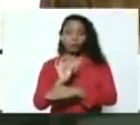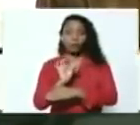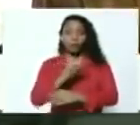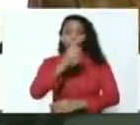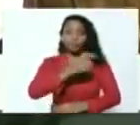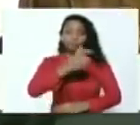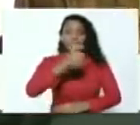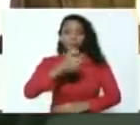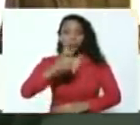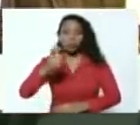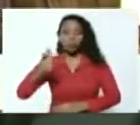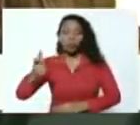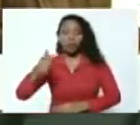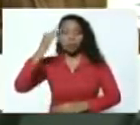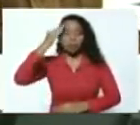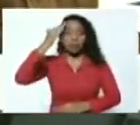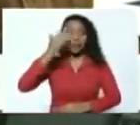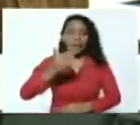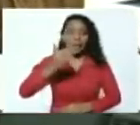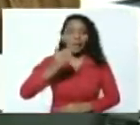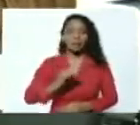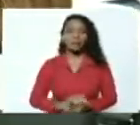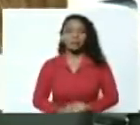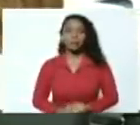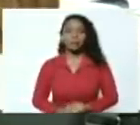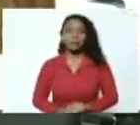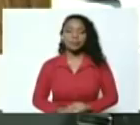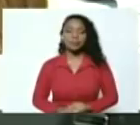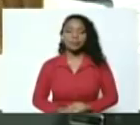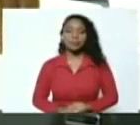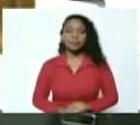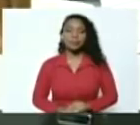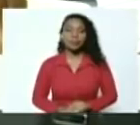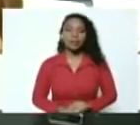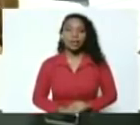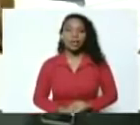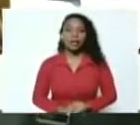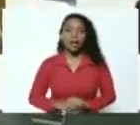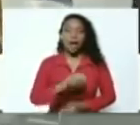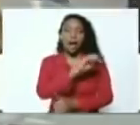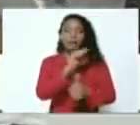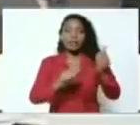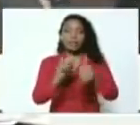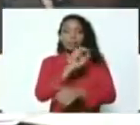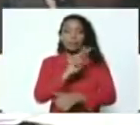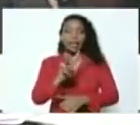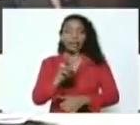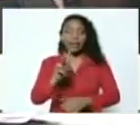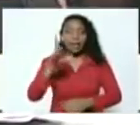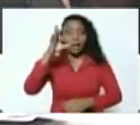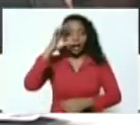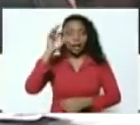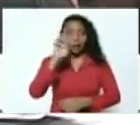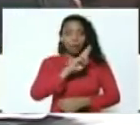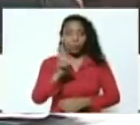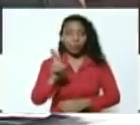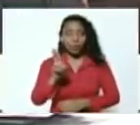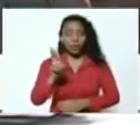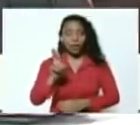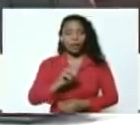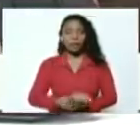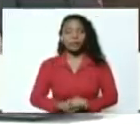civiles, militares, a la vicepresidenta de la República, a los presidentes de los poderes